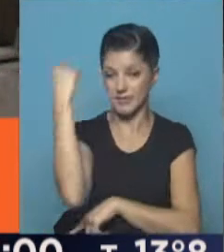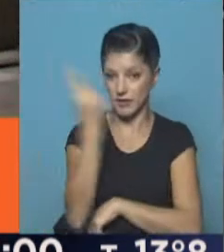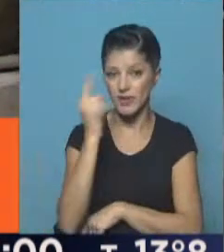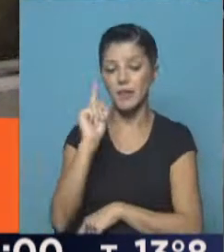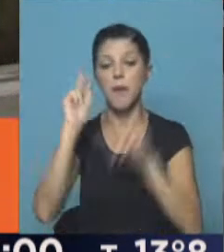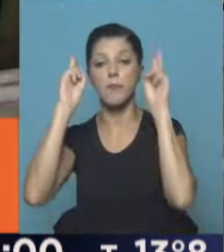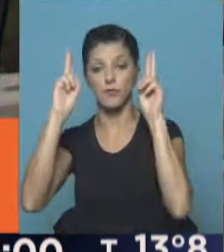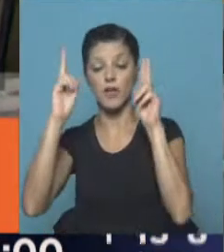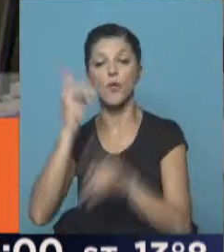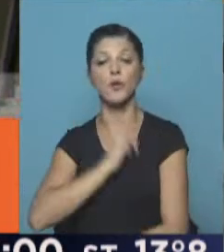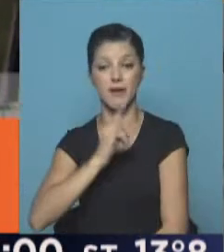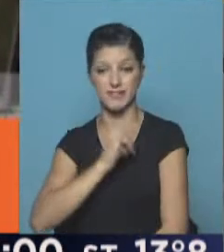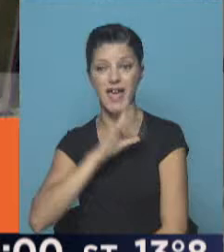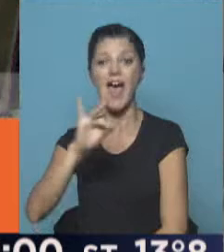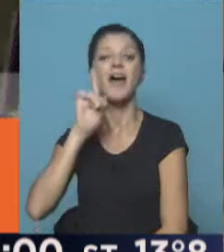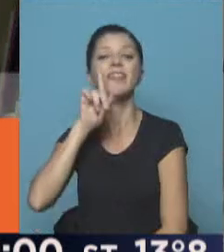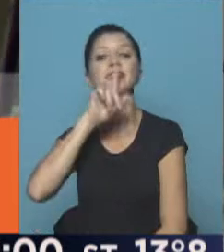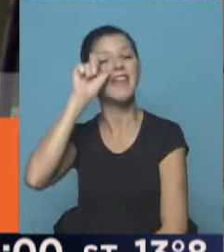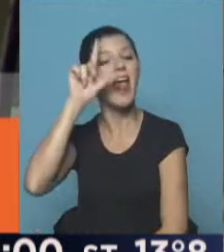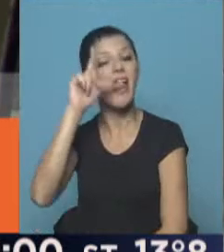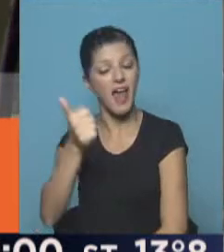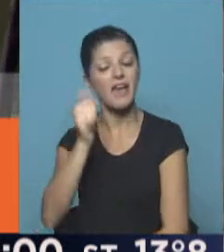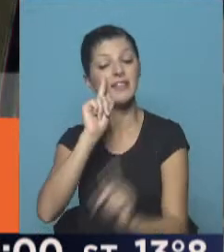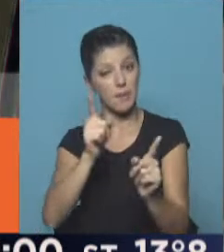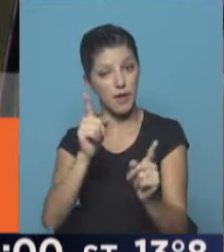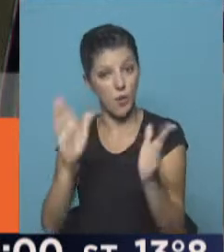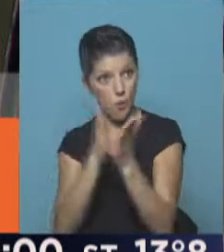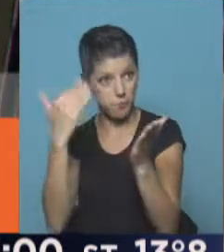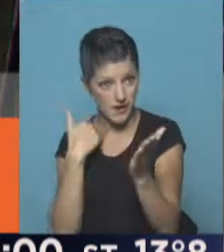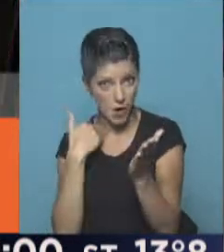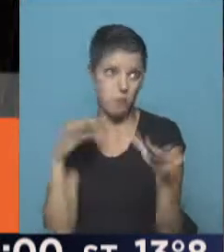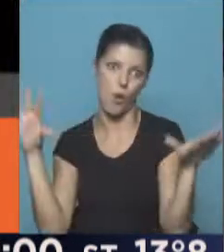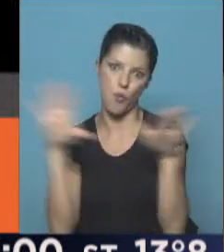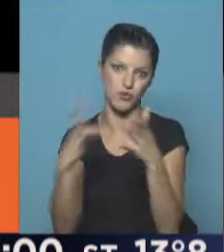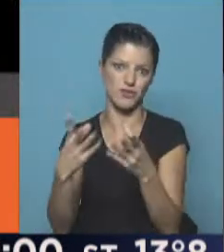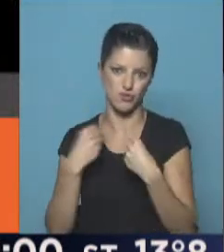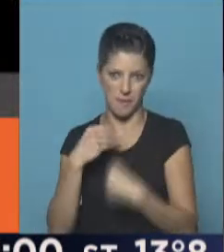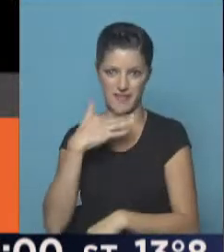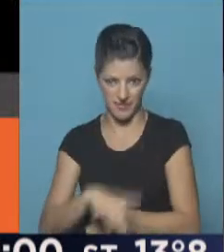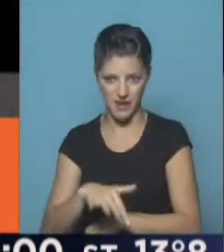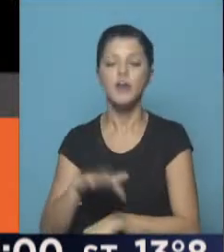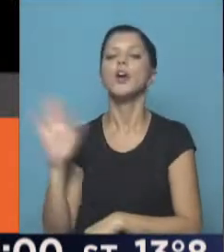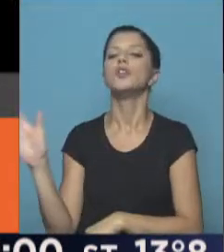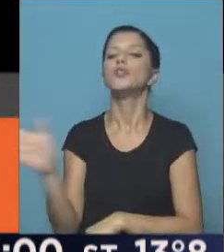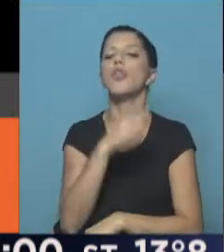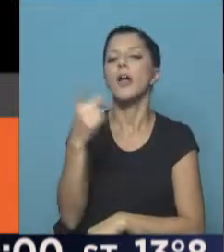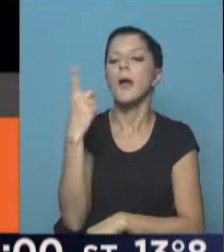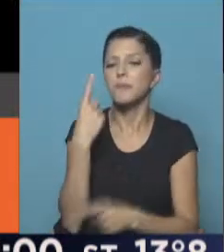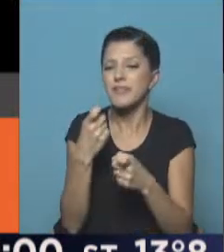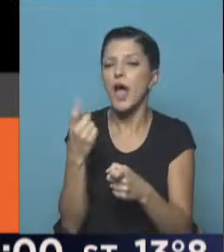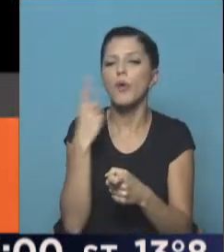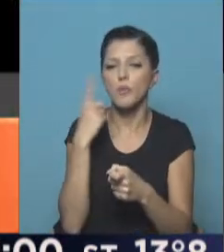Universidad de Itela, además de autor de un libro que viene perfecto para lo que tenemos que conversar, que se llama Todo lo que necesitas saber sobre